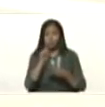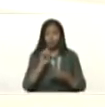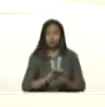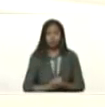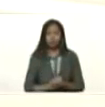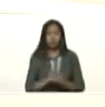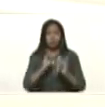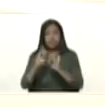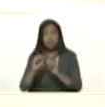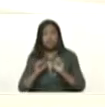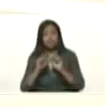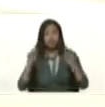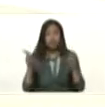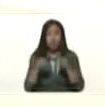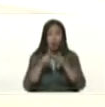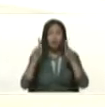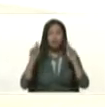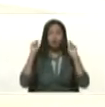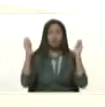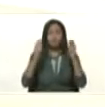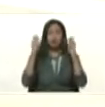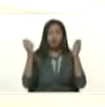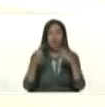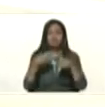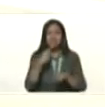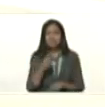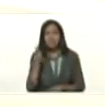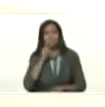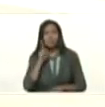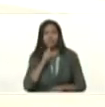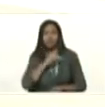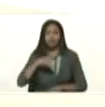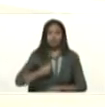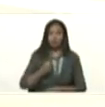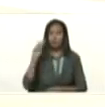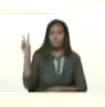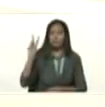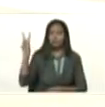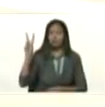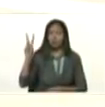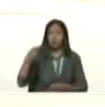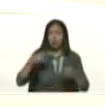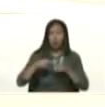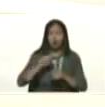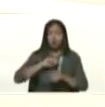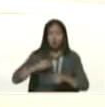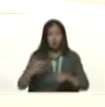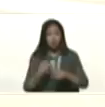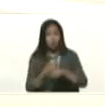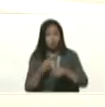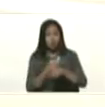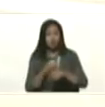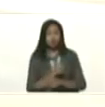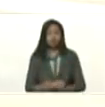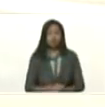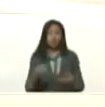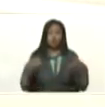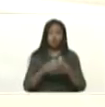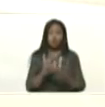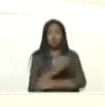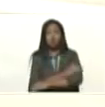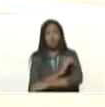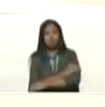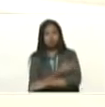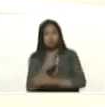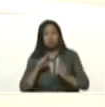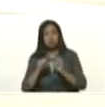¿continúan las campañas de fake news en contra de la República Bolivariana de Venezuela y de su gobierno? Delegaciones de oposición